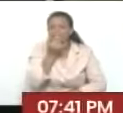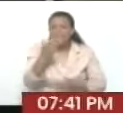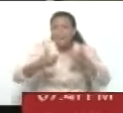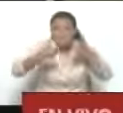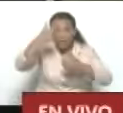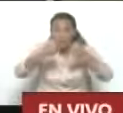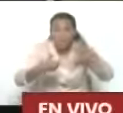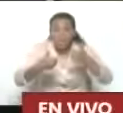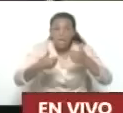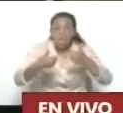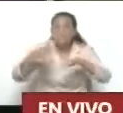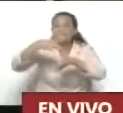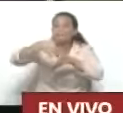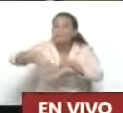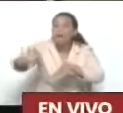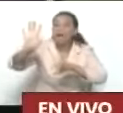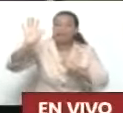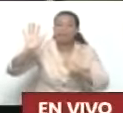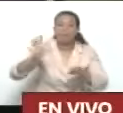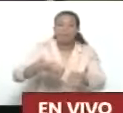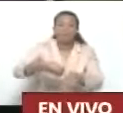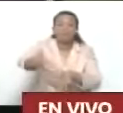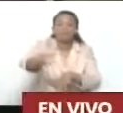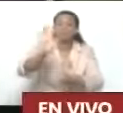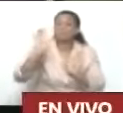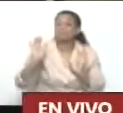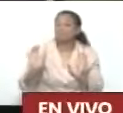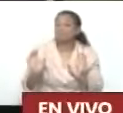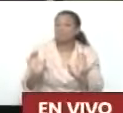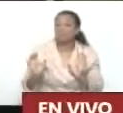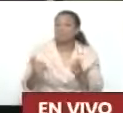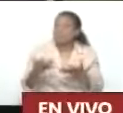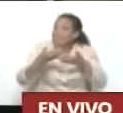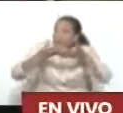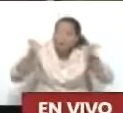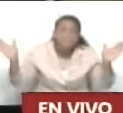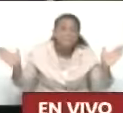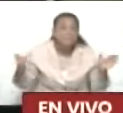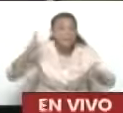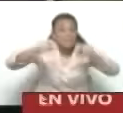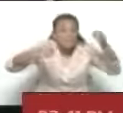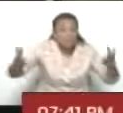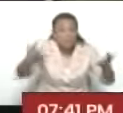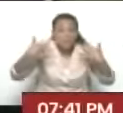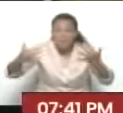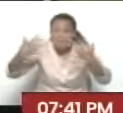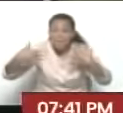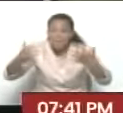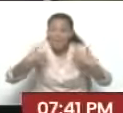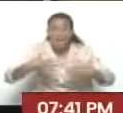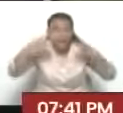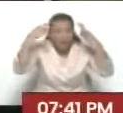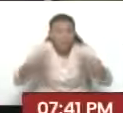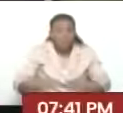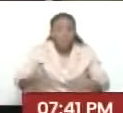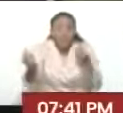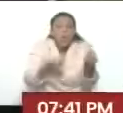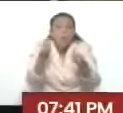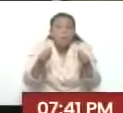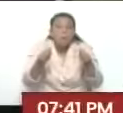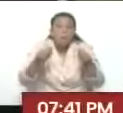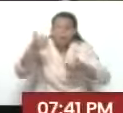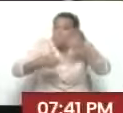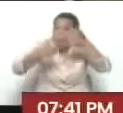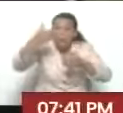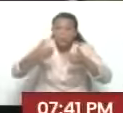lo dejamos cerrado hacia el pueblo. El partido tenía que haber estado abierto a la gente. Y la única garantía de que eso ocurra es que el partido